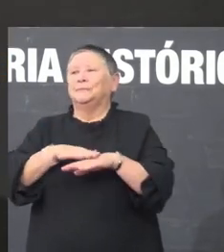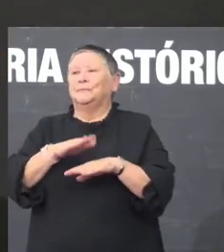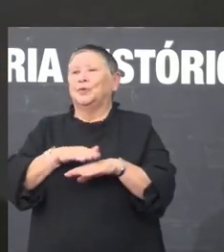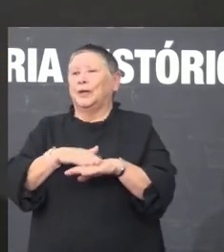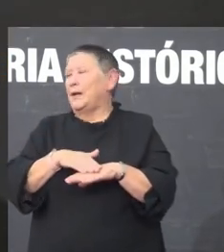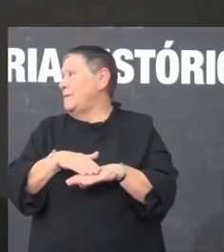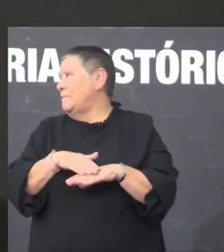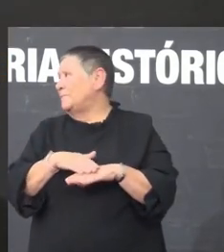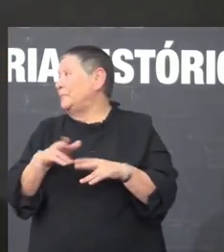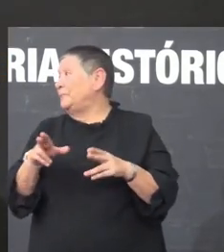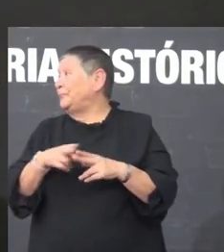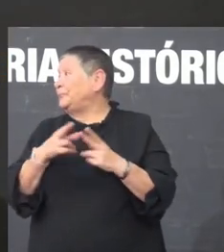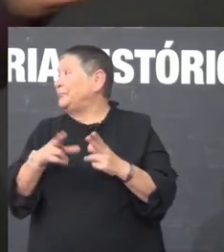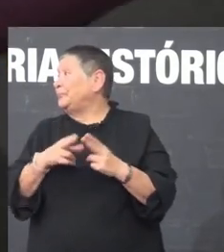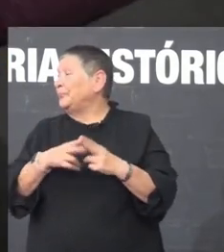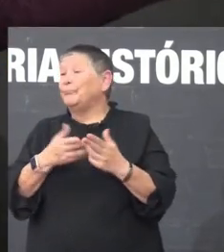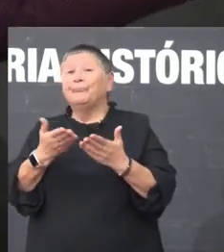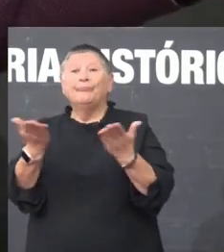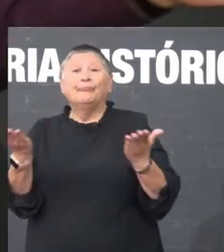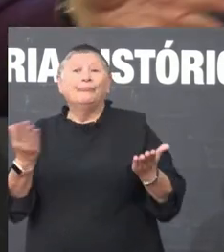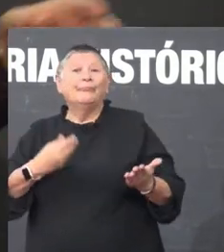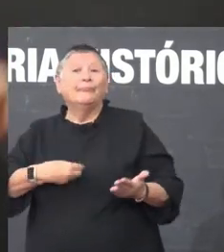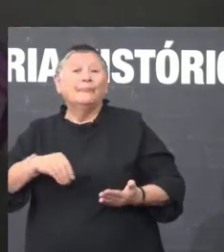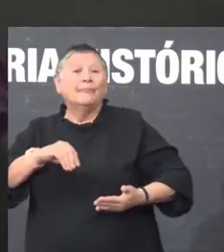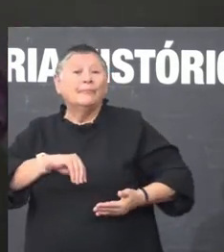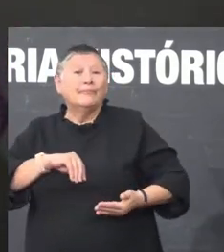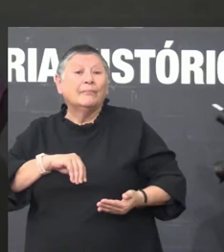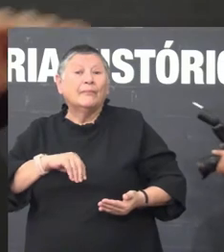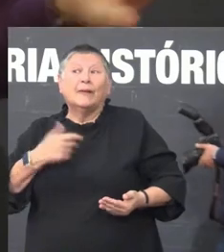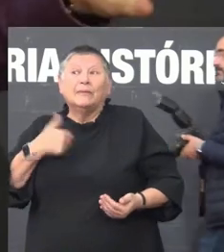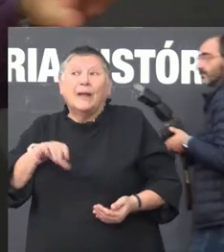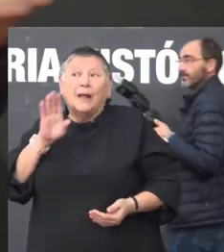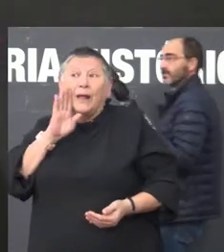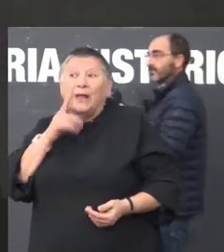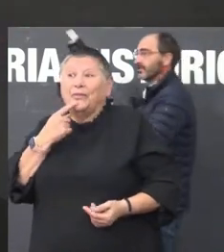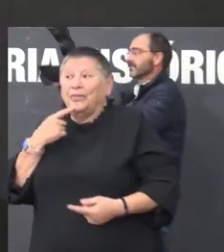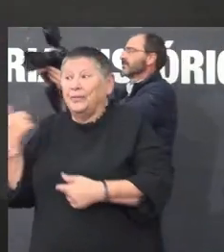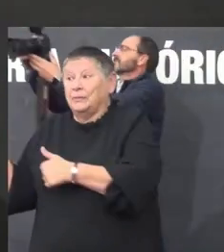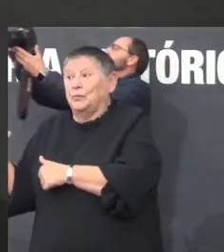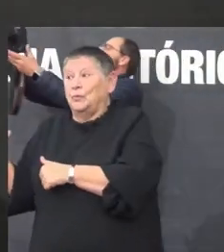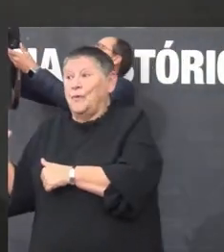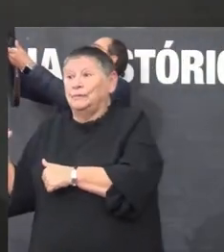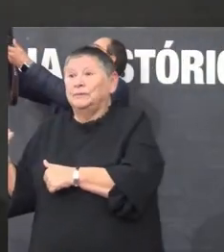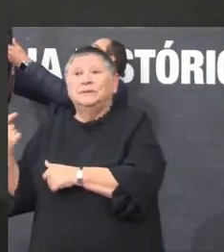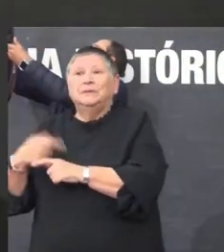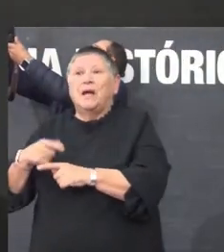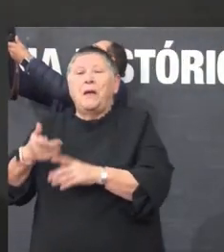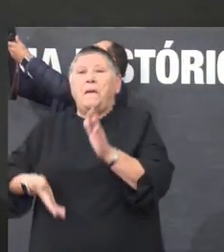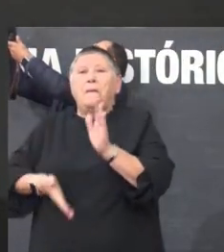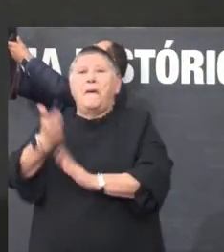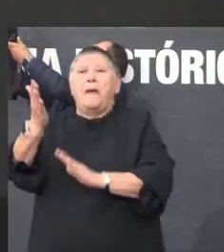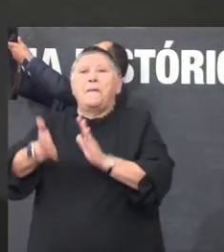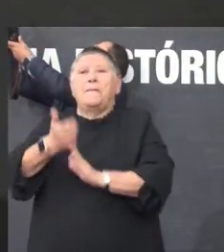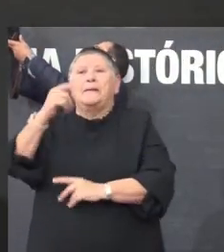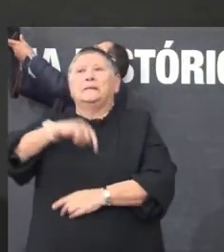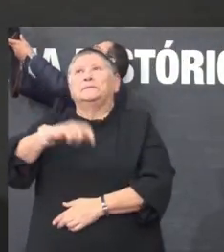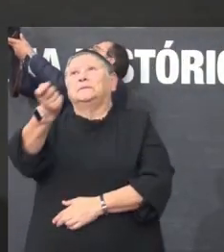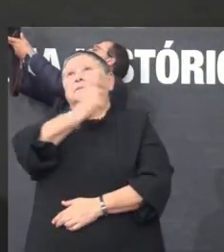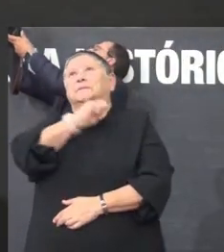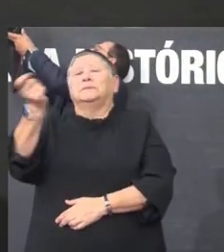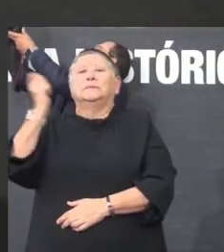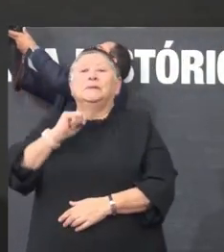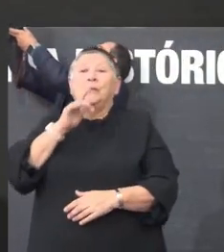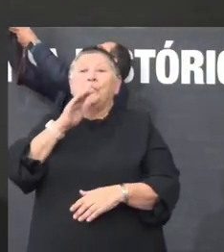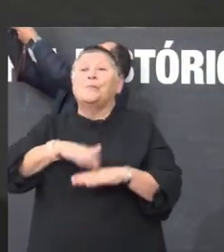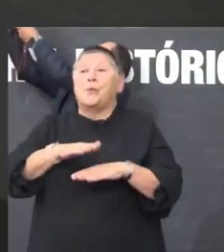porque es que en la sociedad española, esto mismo, la sedición va a ir volada, ya lo verás. Va a ir volada porque luego tenemos elecciones